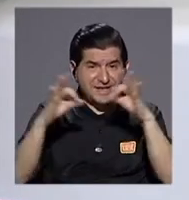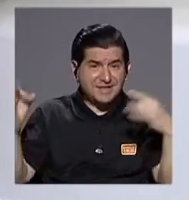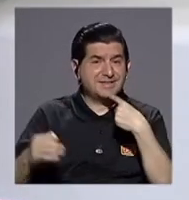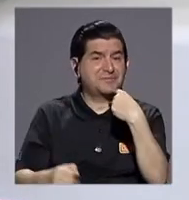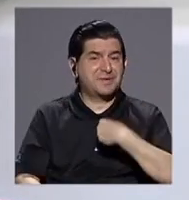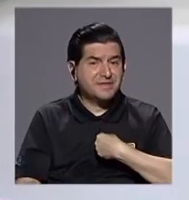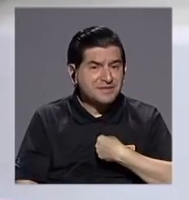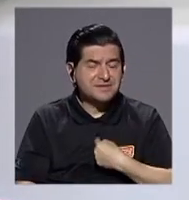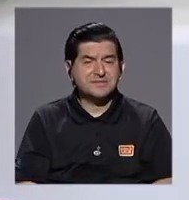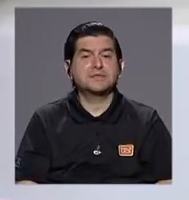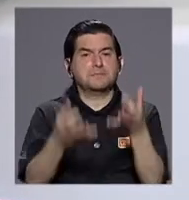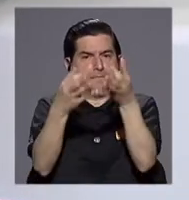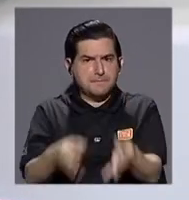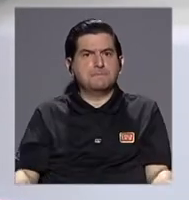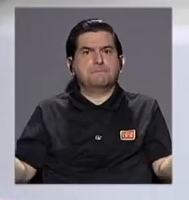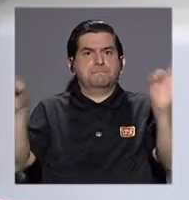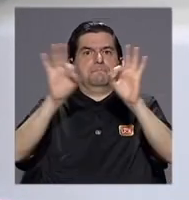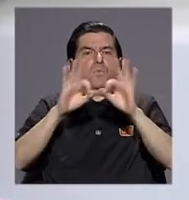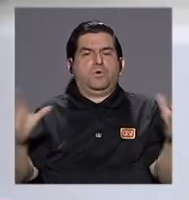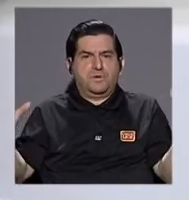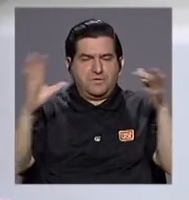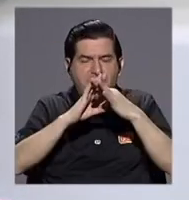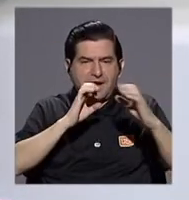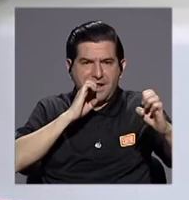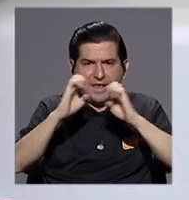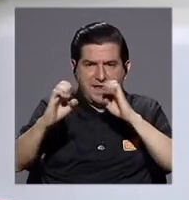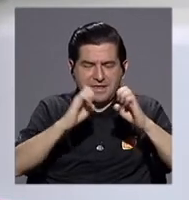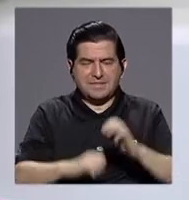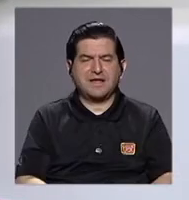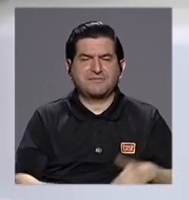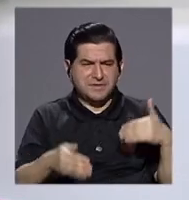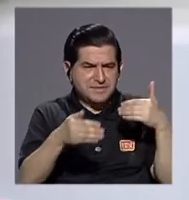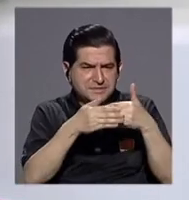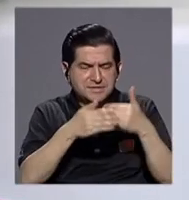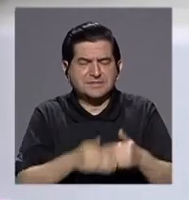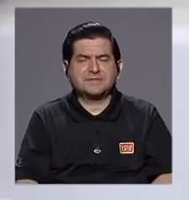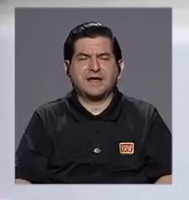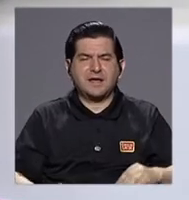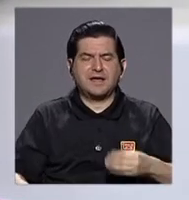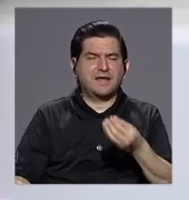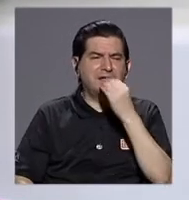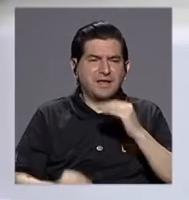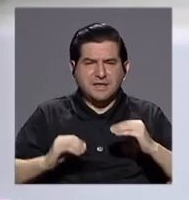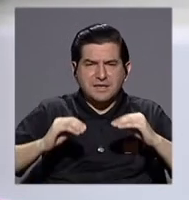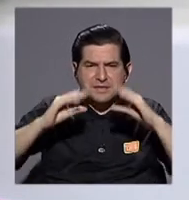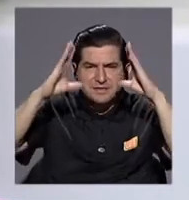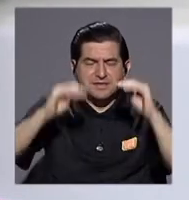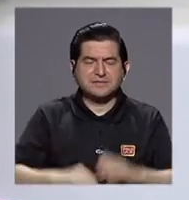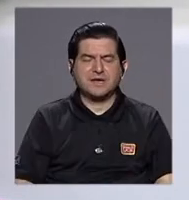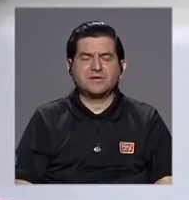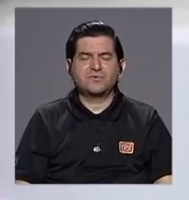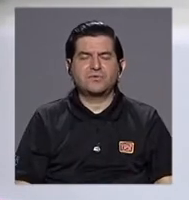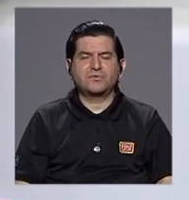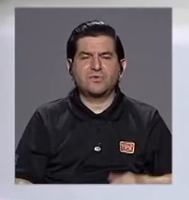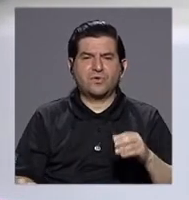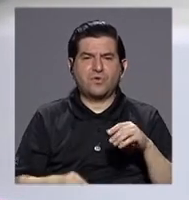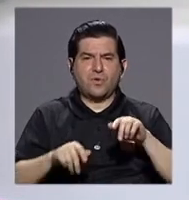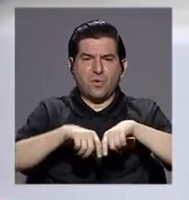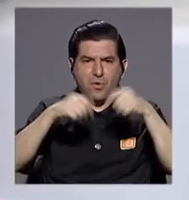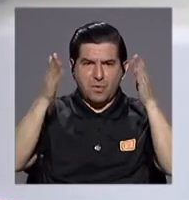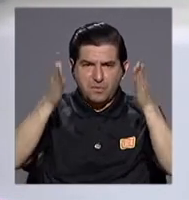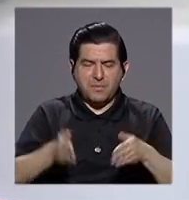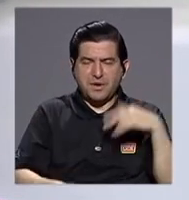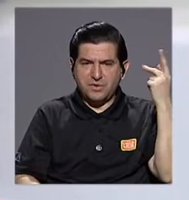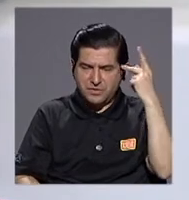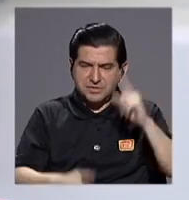usted me está diciendo es fundamental a propósito de una entrevista que recientemente se hizo en Desayunos con periodistas de política de diferentes medios. Y Esteban Mata